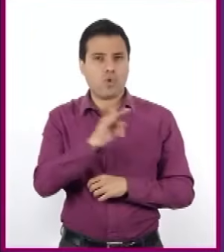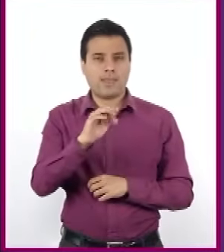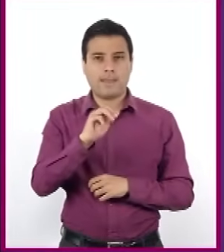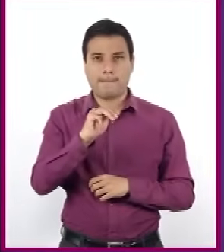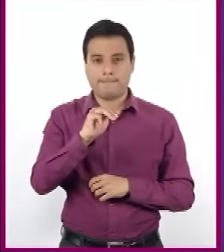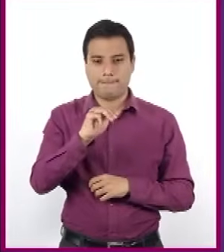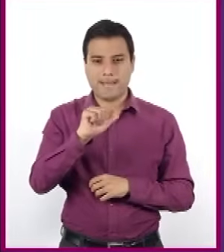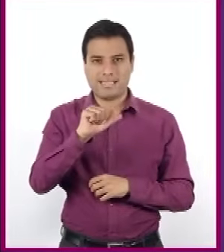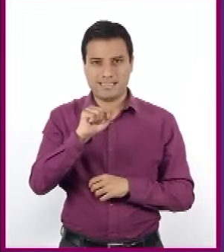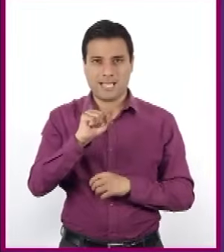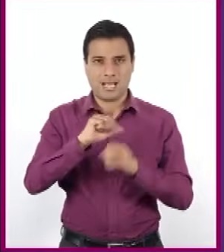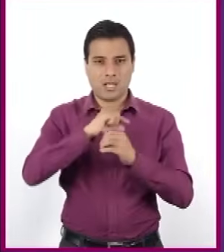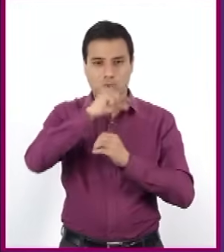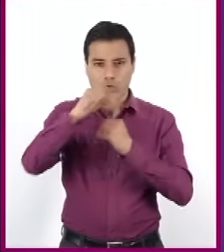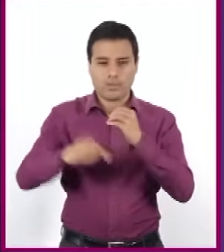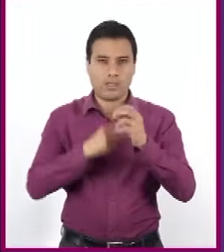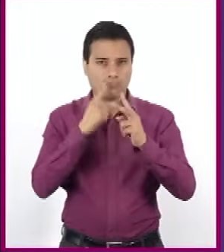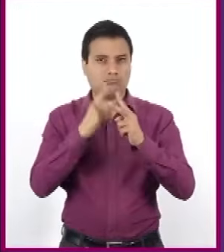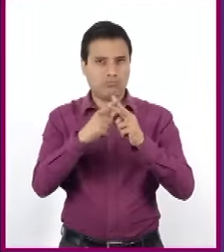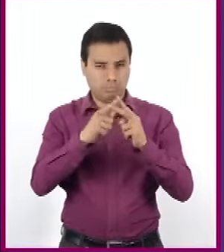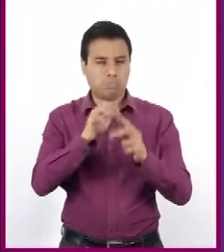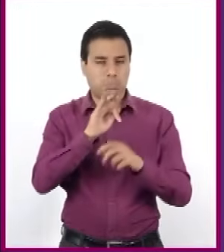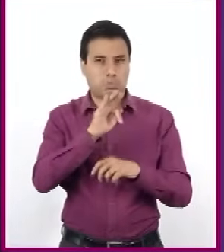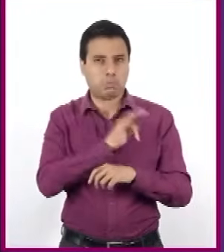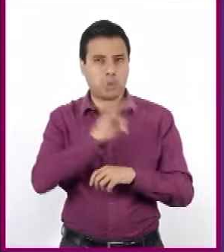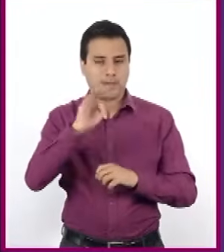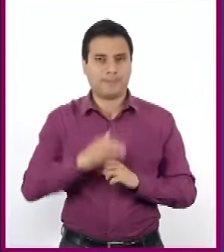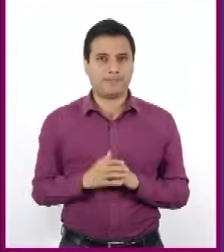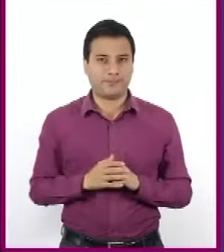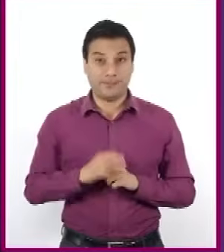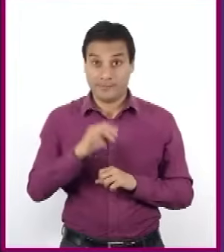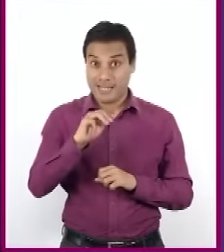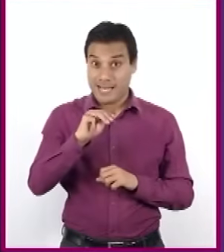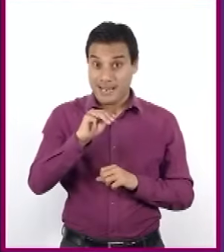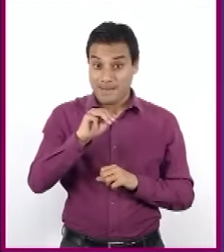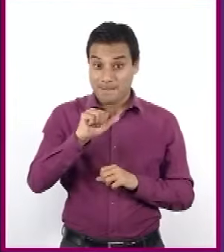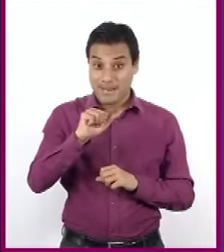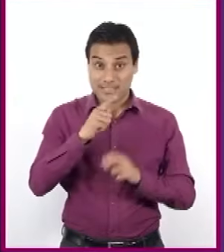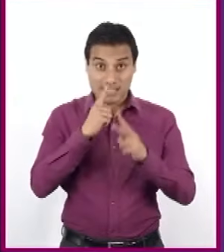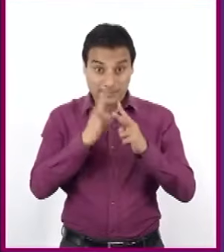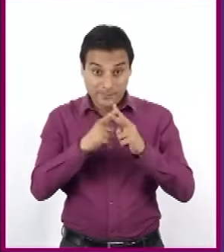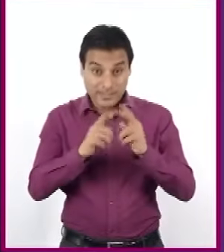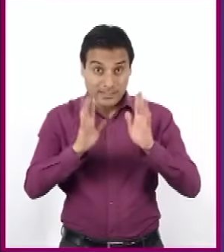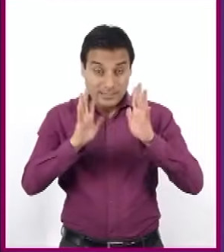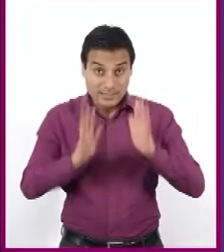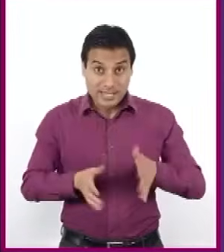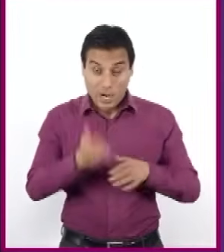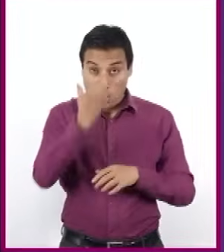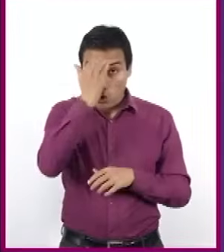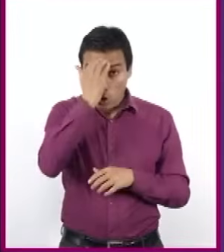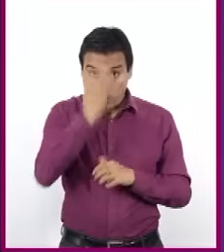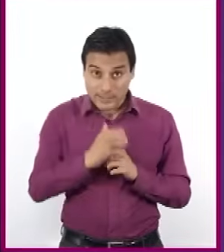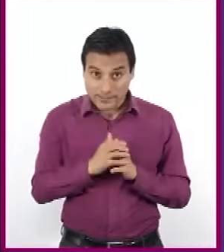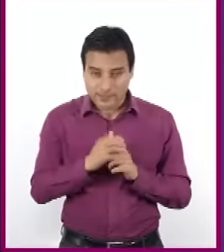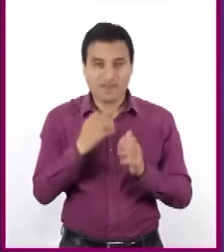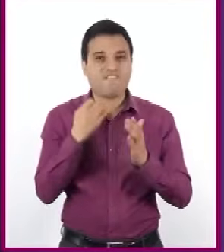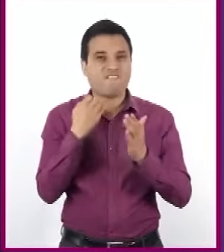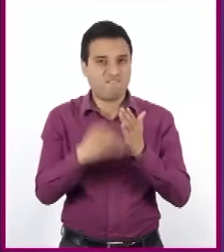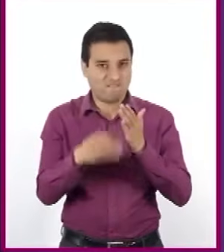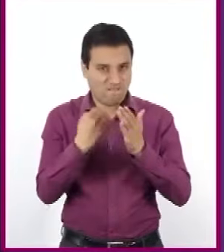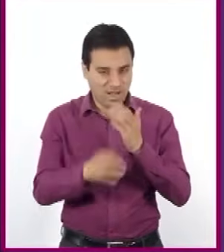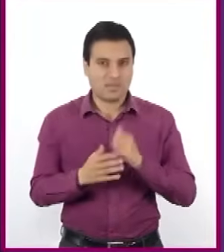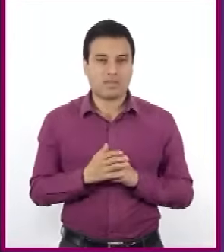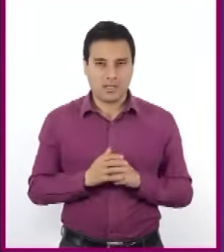elementos. Una vez que se conocían las masas de algunos elementos, se observó la necesidad de encontrar similitudes